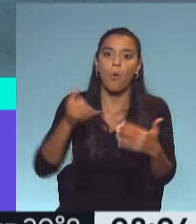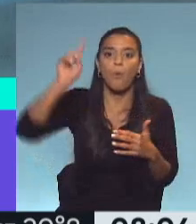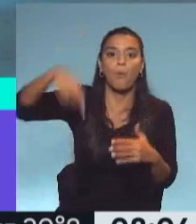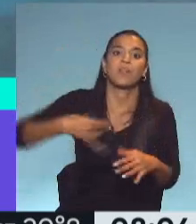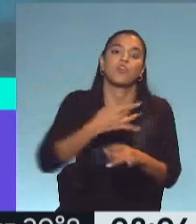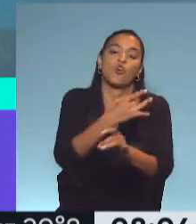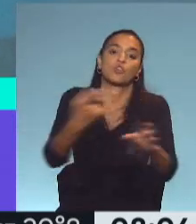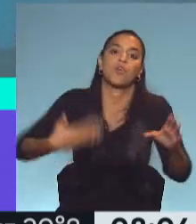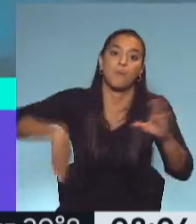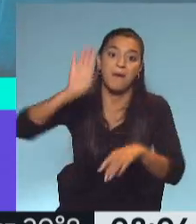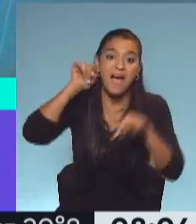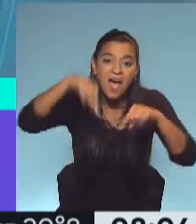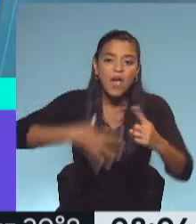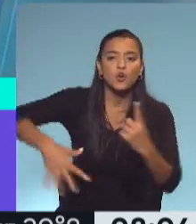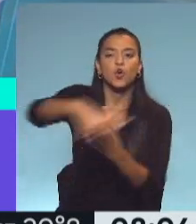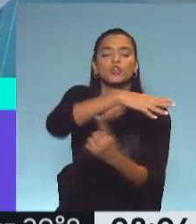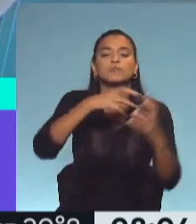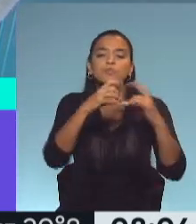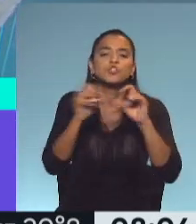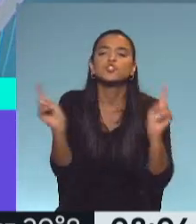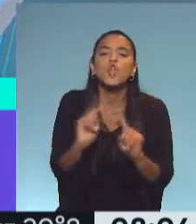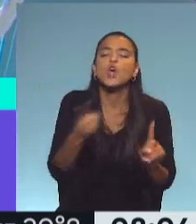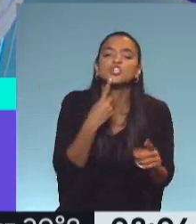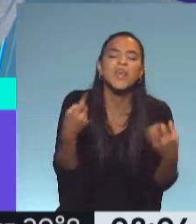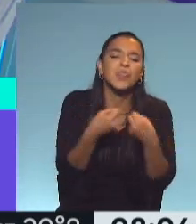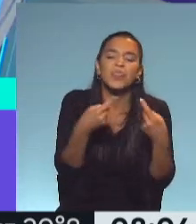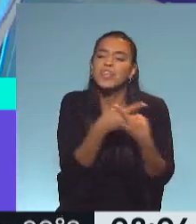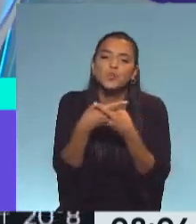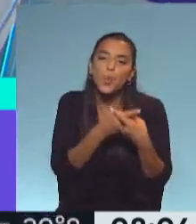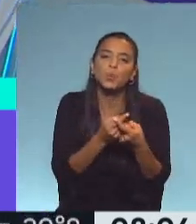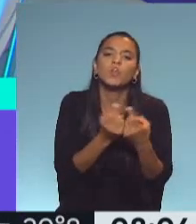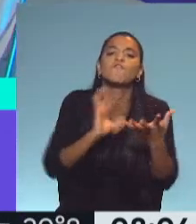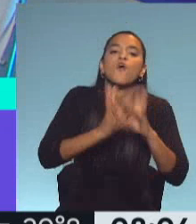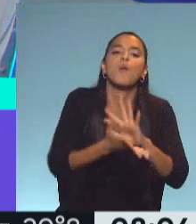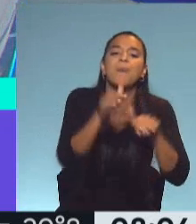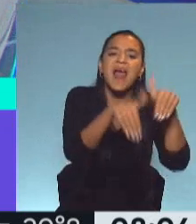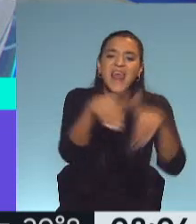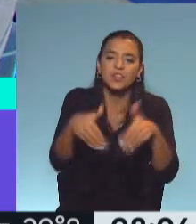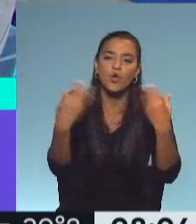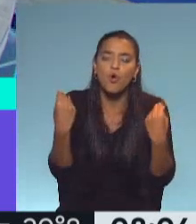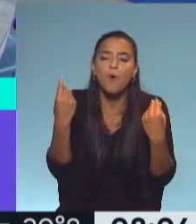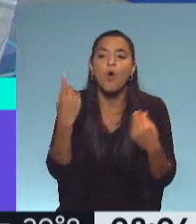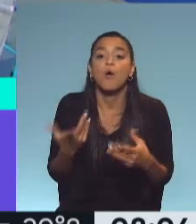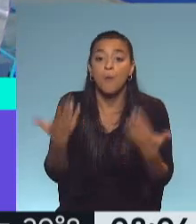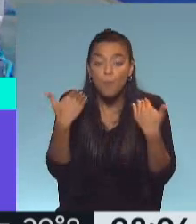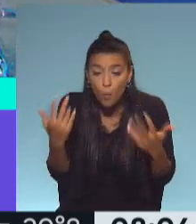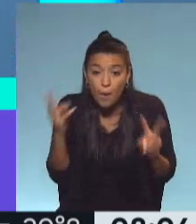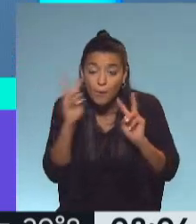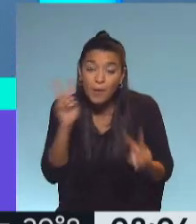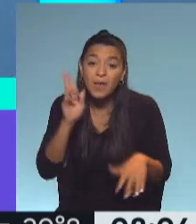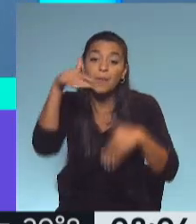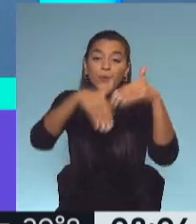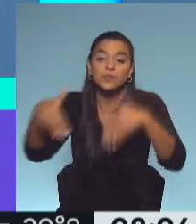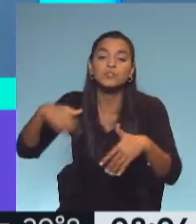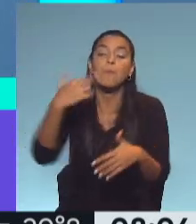más contagios. Este es el contexto de la discusión. No se está discutiendo el sistema electoral, sino la oportunidad de realizar las